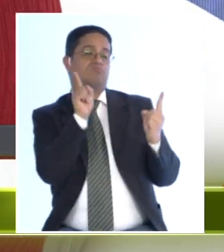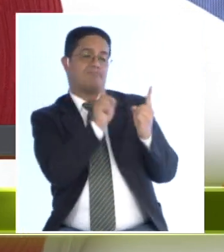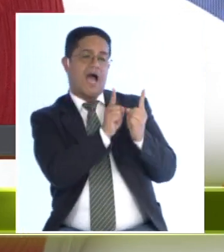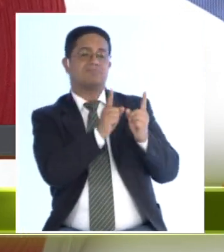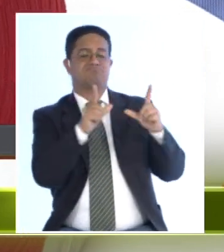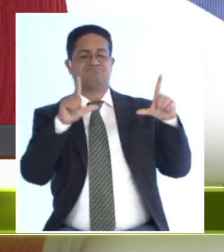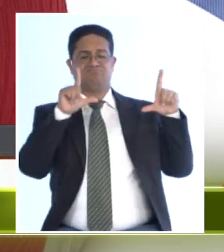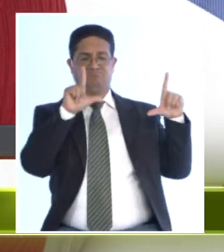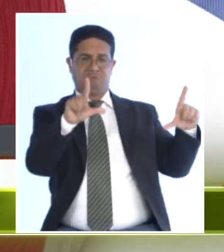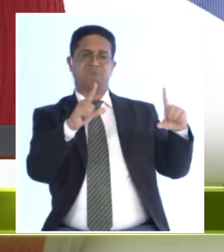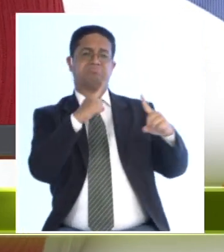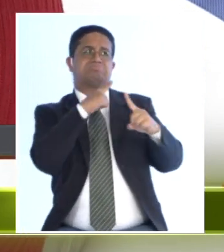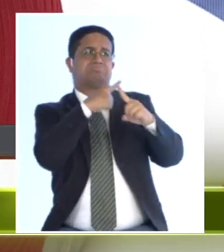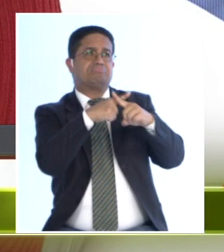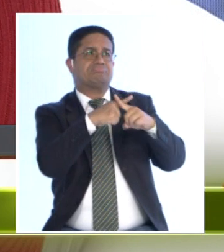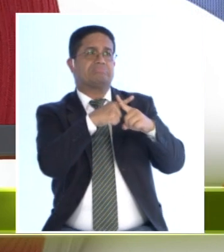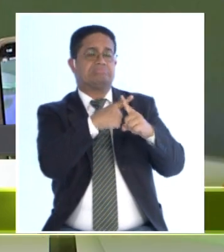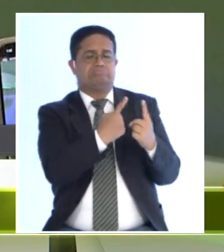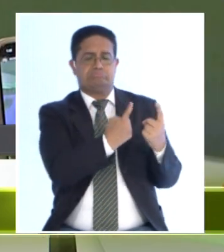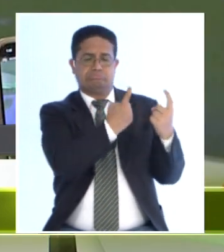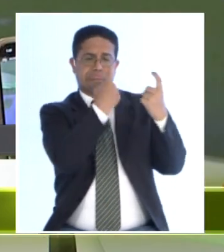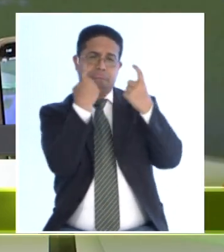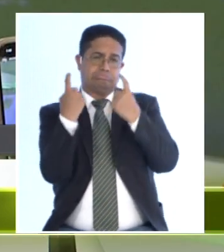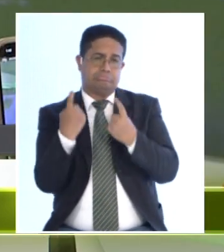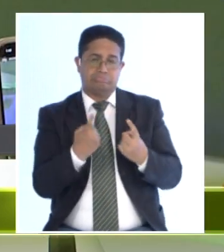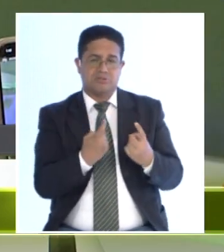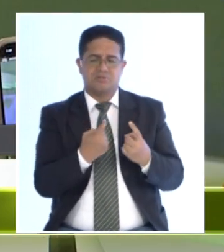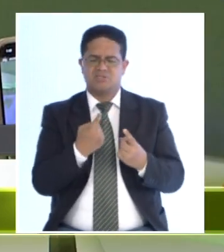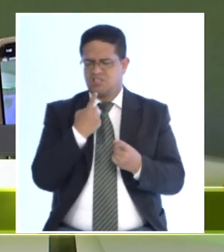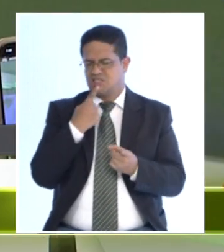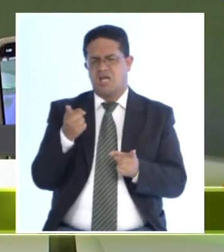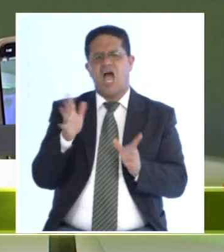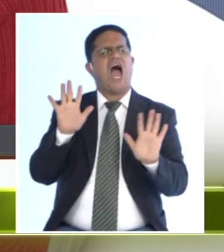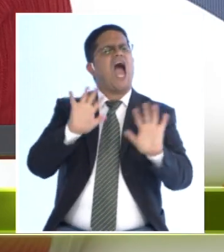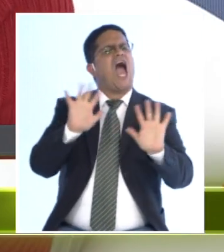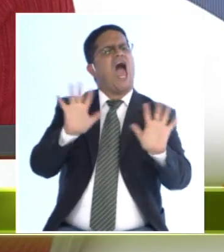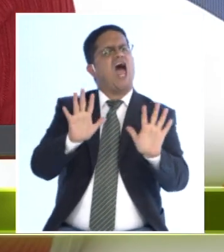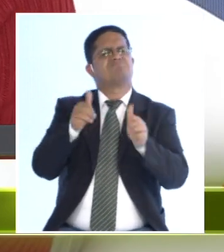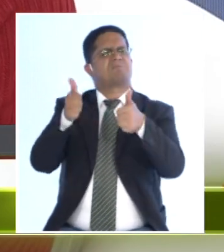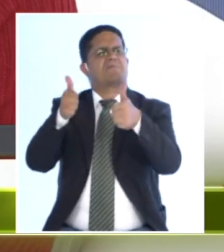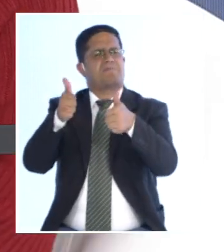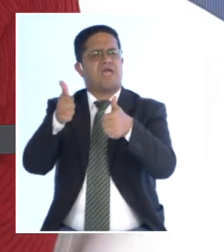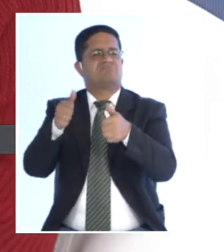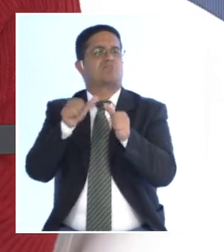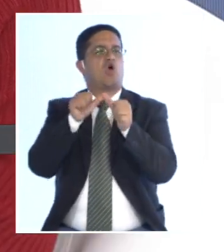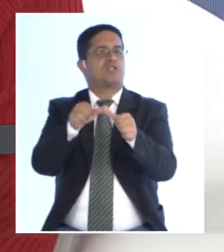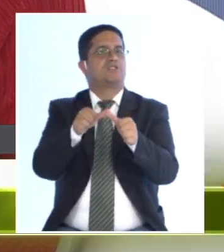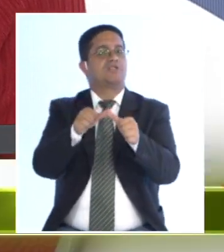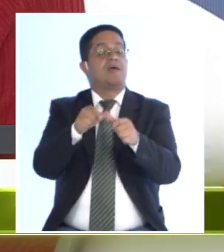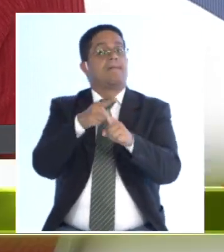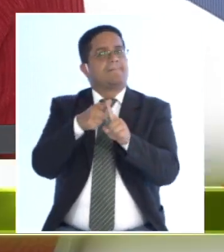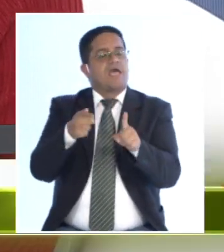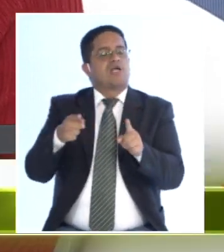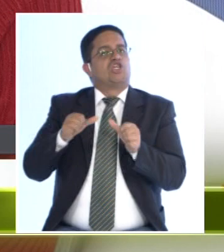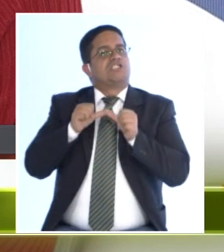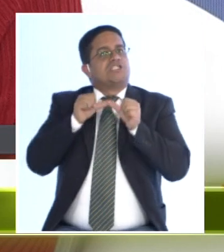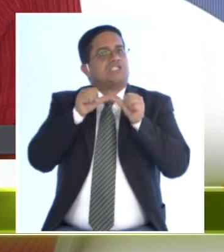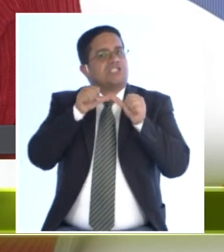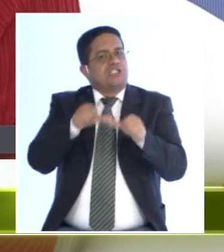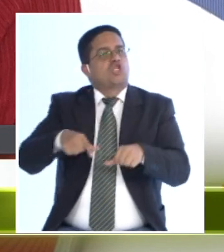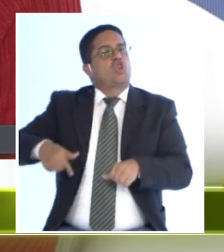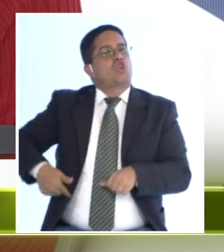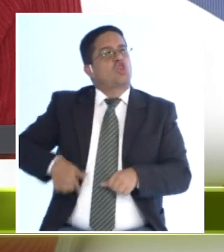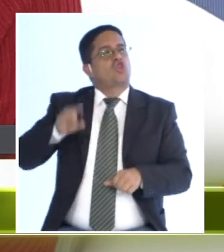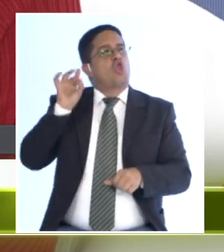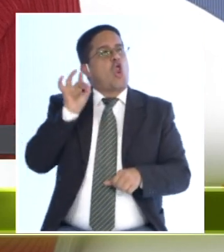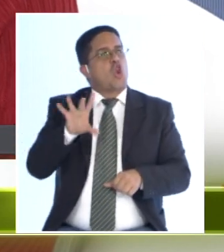placa, se hace un estudio de imagen simple y dicen, no, todo está bien, así que continúan. Pero el dolor persiste. Por eso le preguntaba